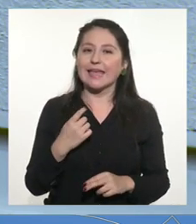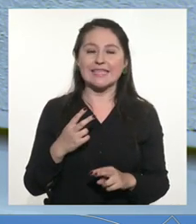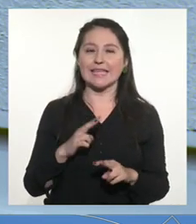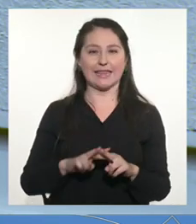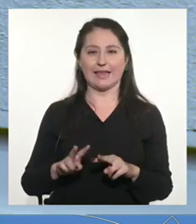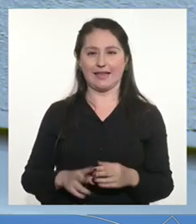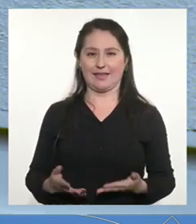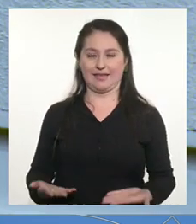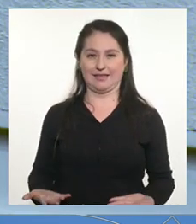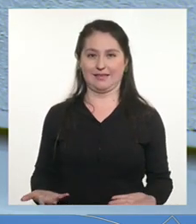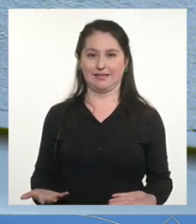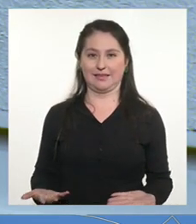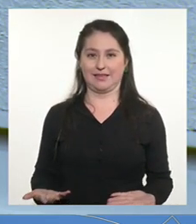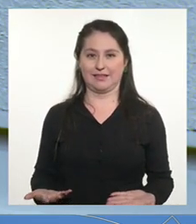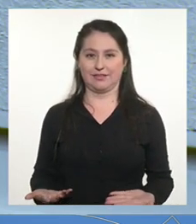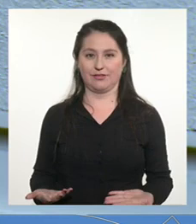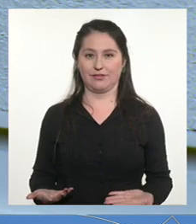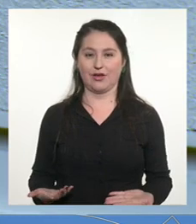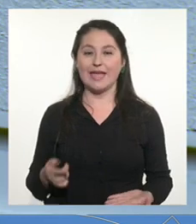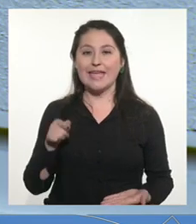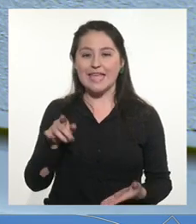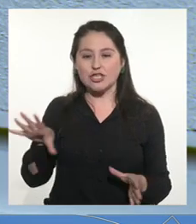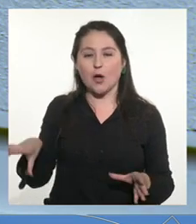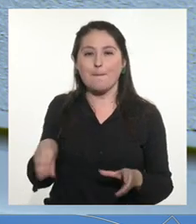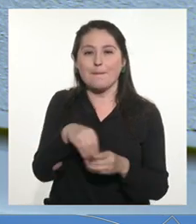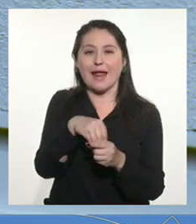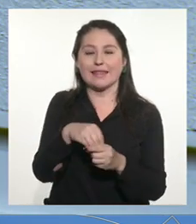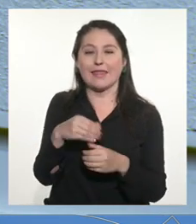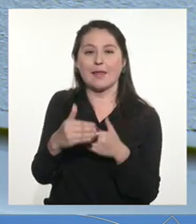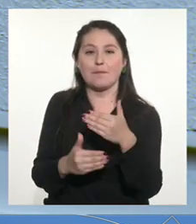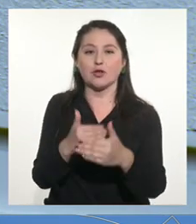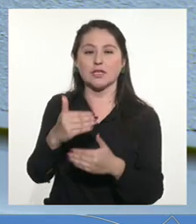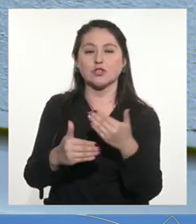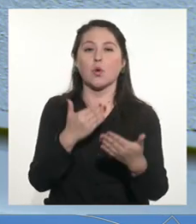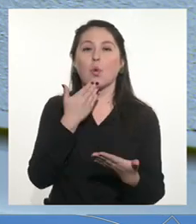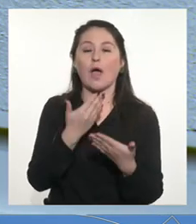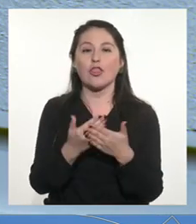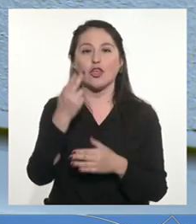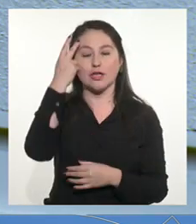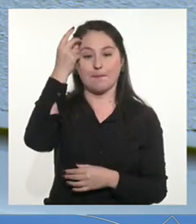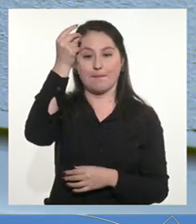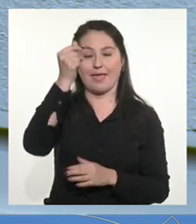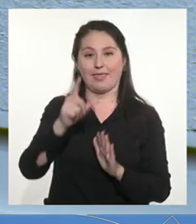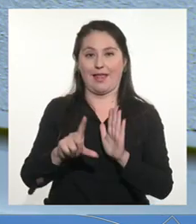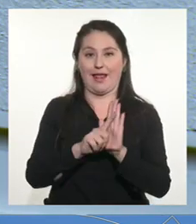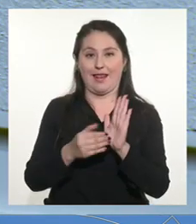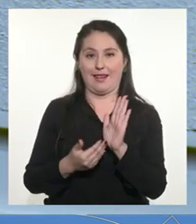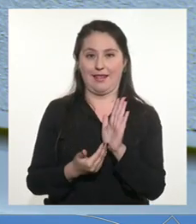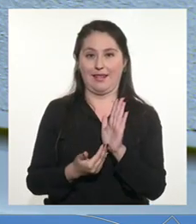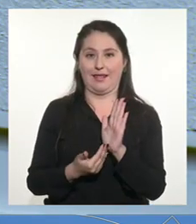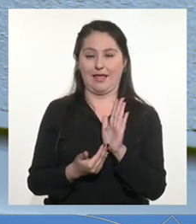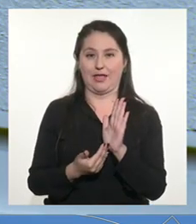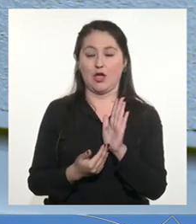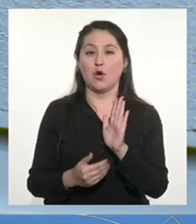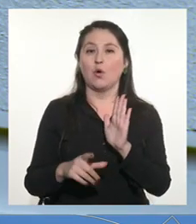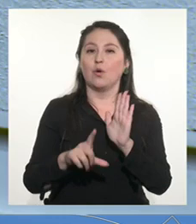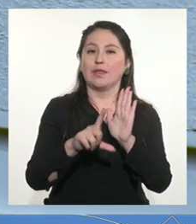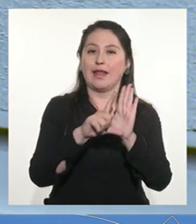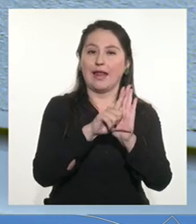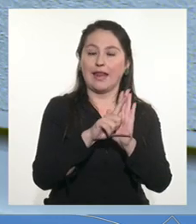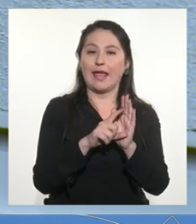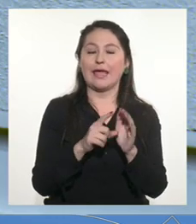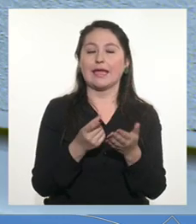y eso debe ser parte del proceso cuando se formule la ley una ley que tiene capacidad para evaluarse en el